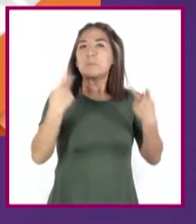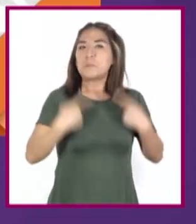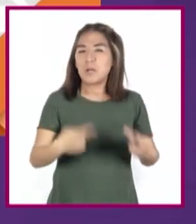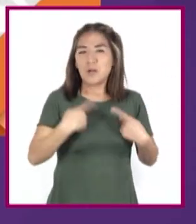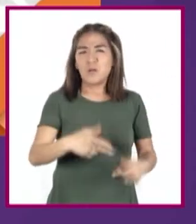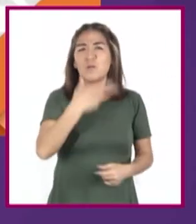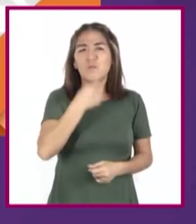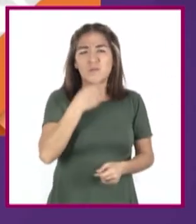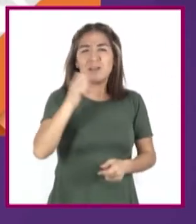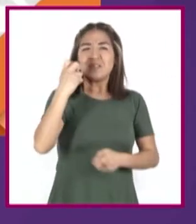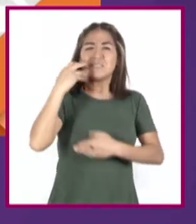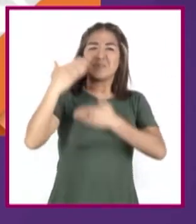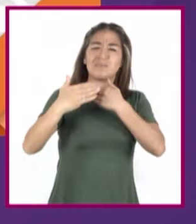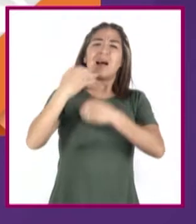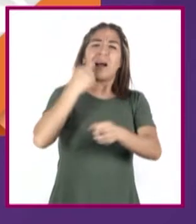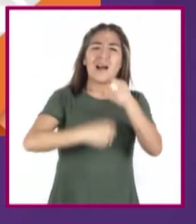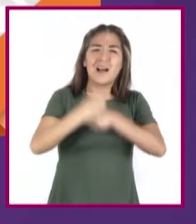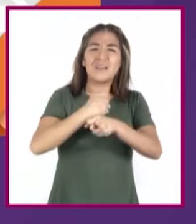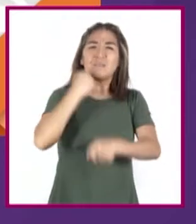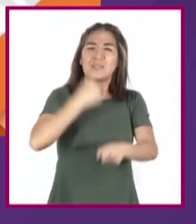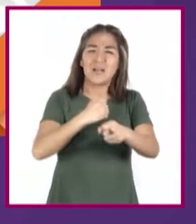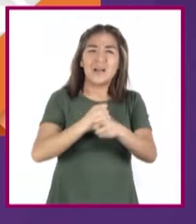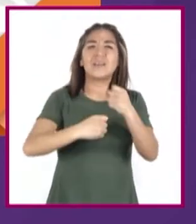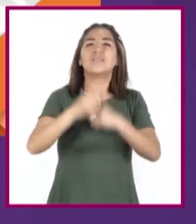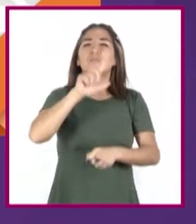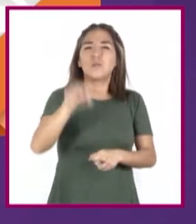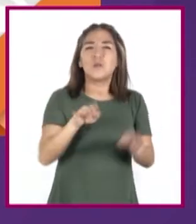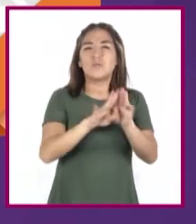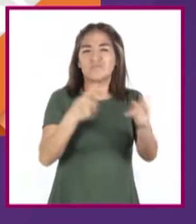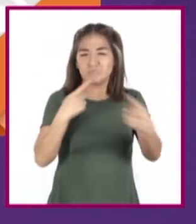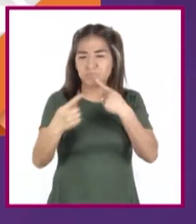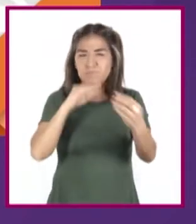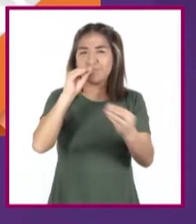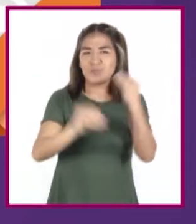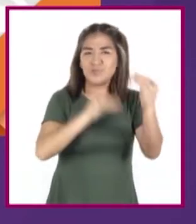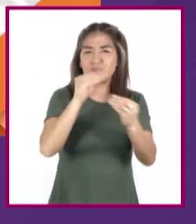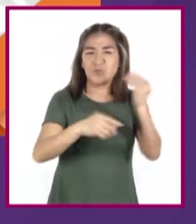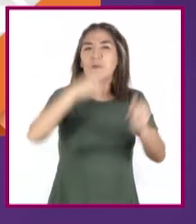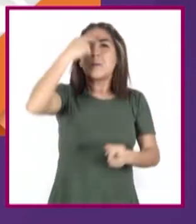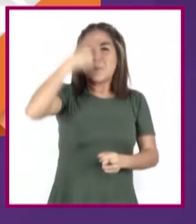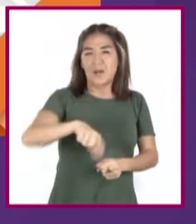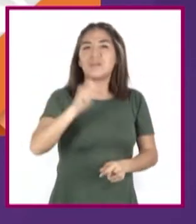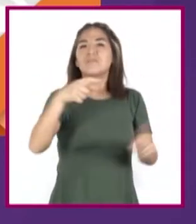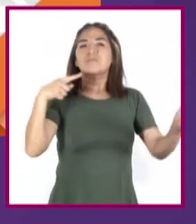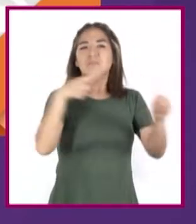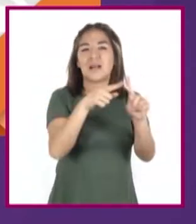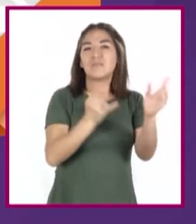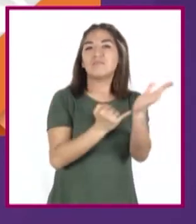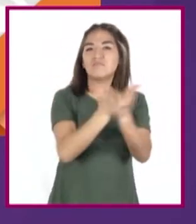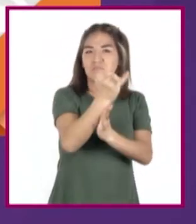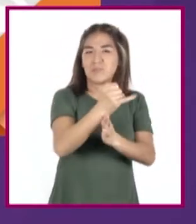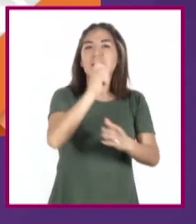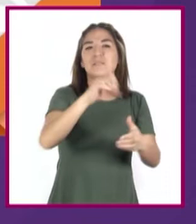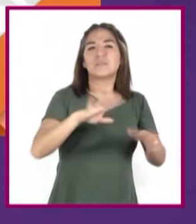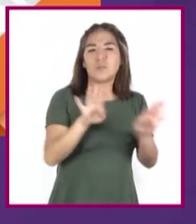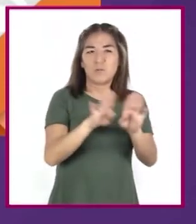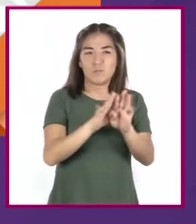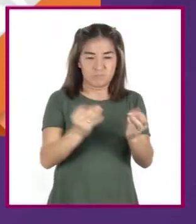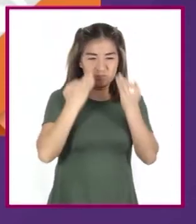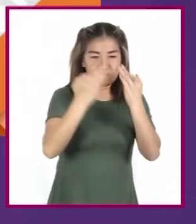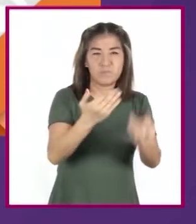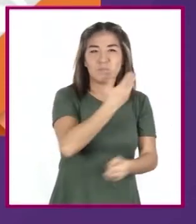que con el paso de los años provocaría debate y discusión en virtud de las decisiones tomadas al frente del